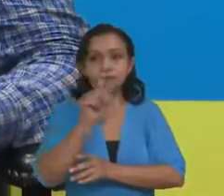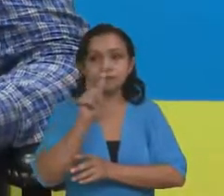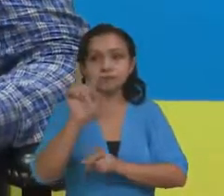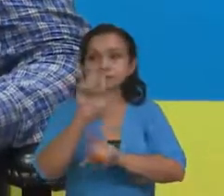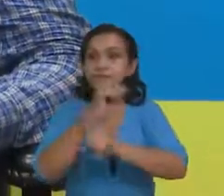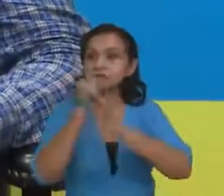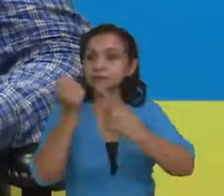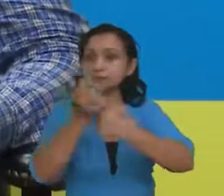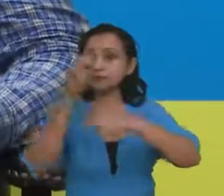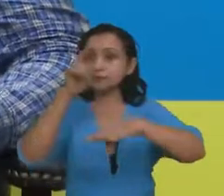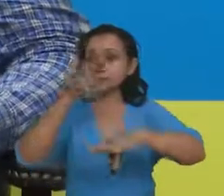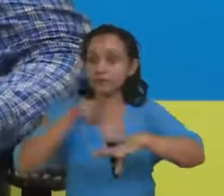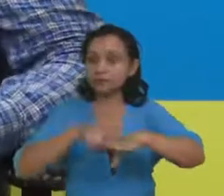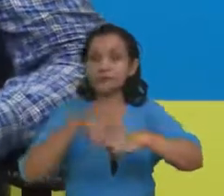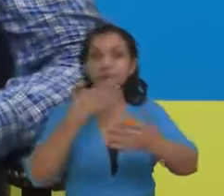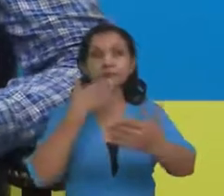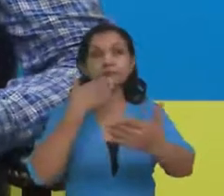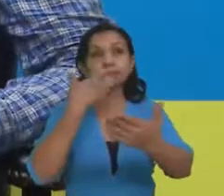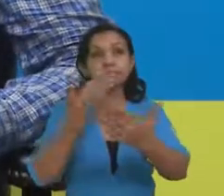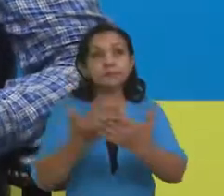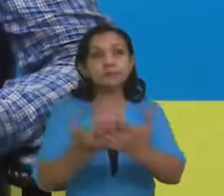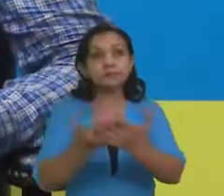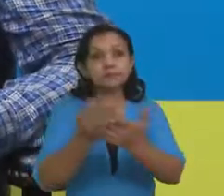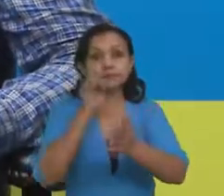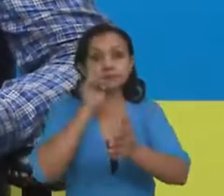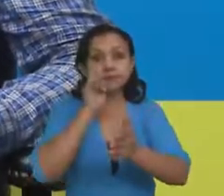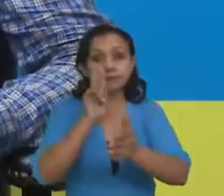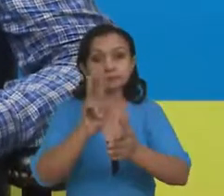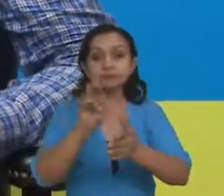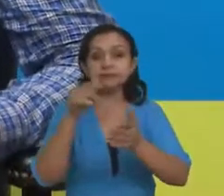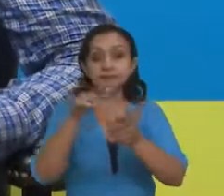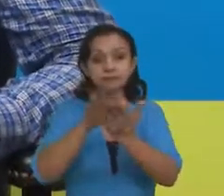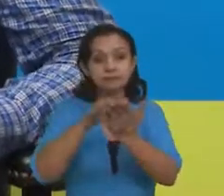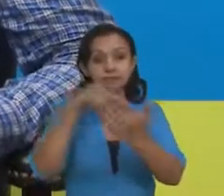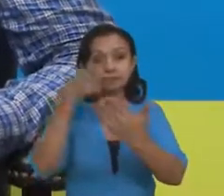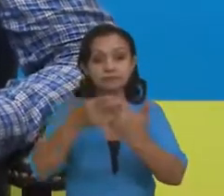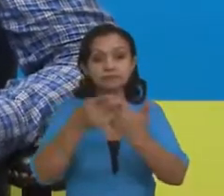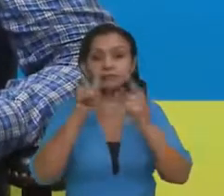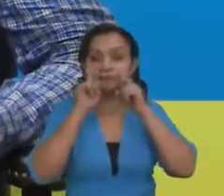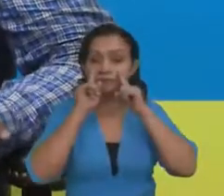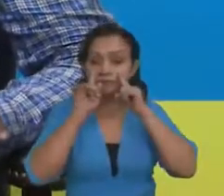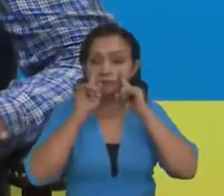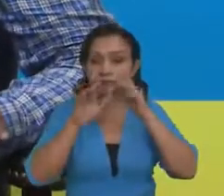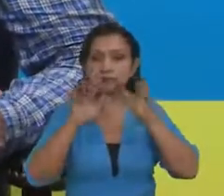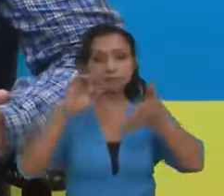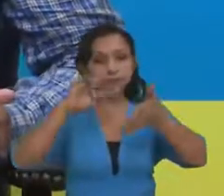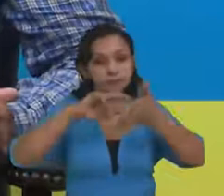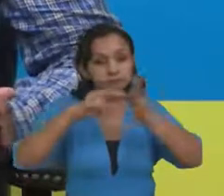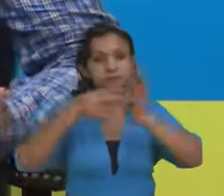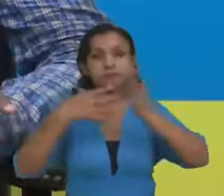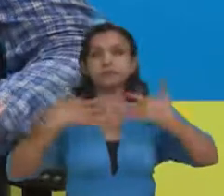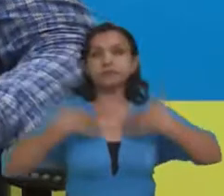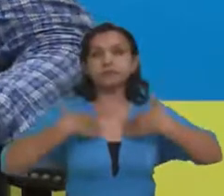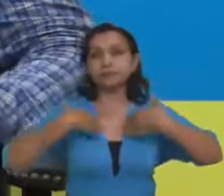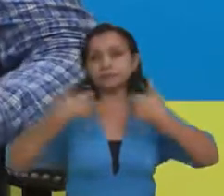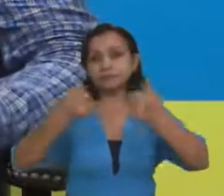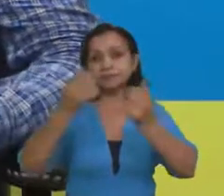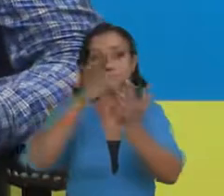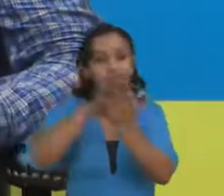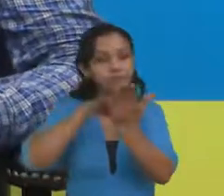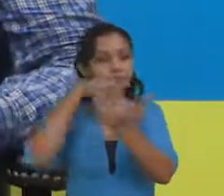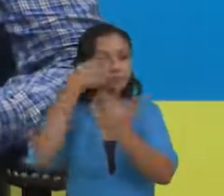Asamblea Nacional. Gracias también por sintonizar a esta hora su programa Prevenir es Salud, un programa donde